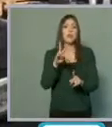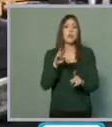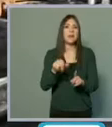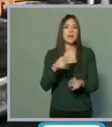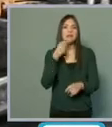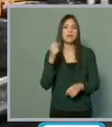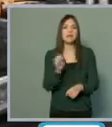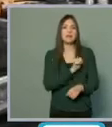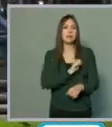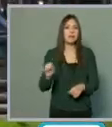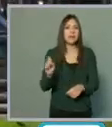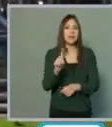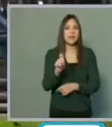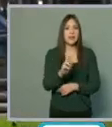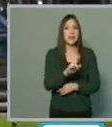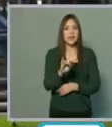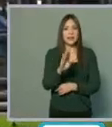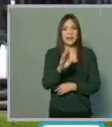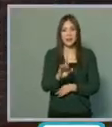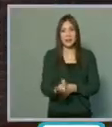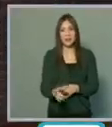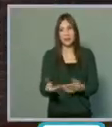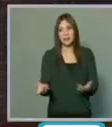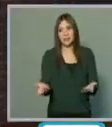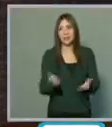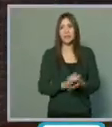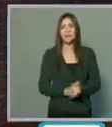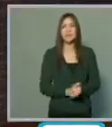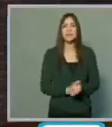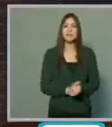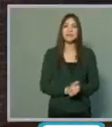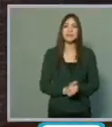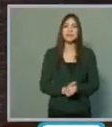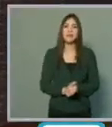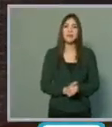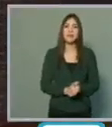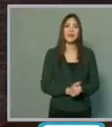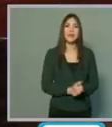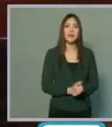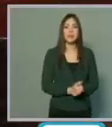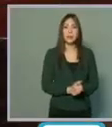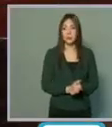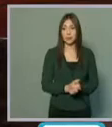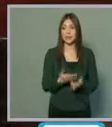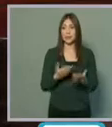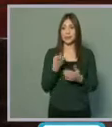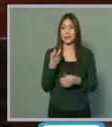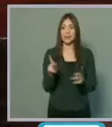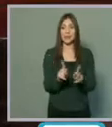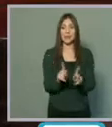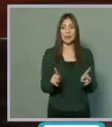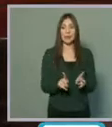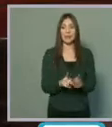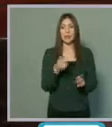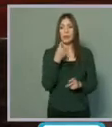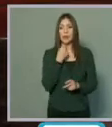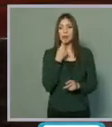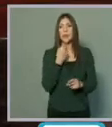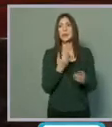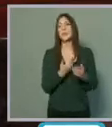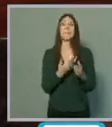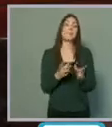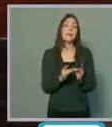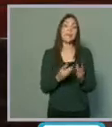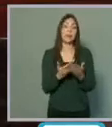Terrible, no durante el Putin, no sé qué, no tenemos esto. No, Guau, entonces, esta es la Plaza Roja y yo he dicho que